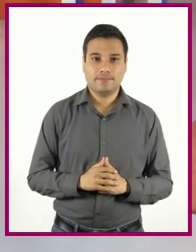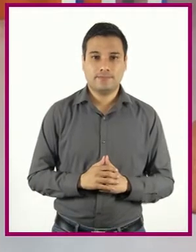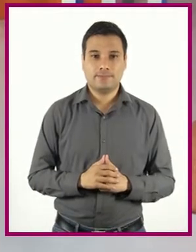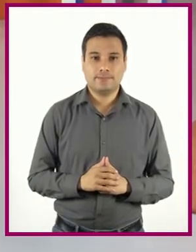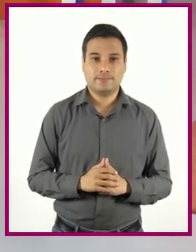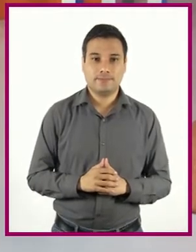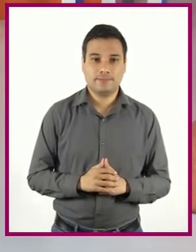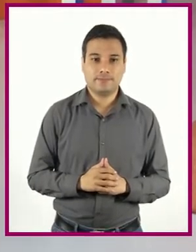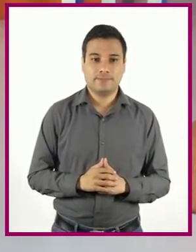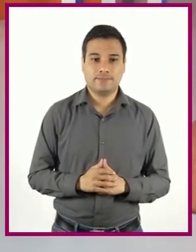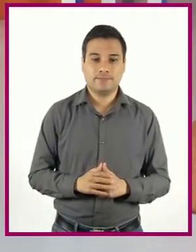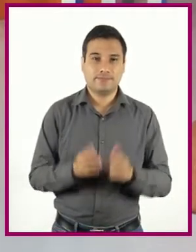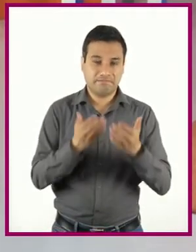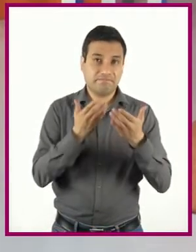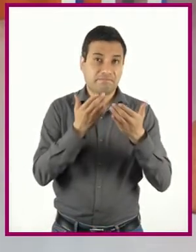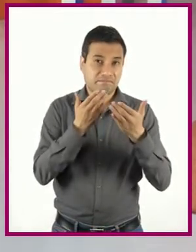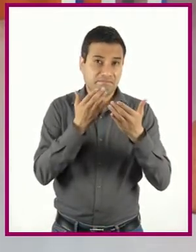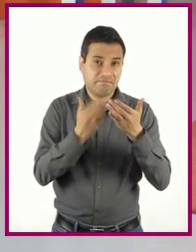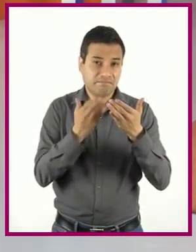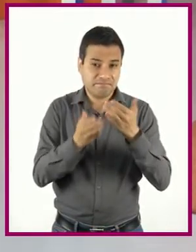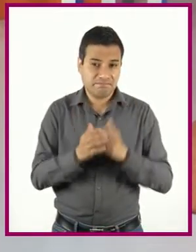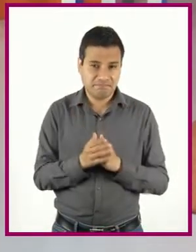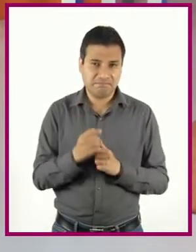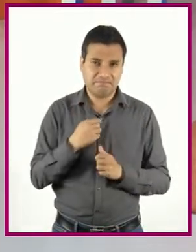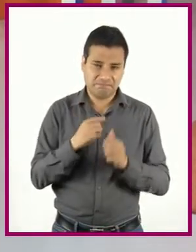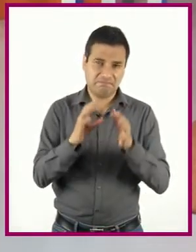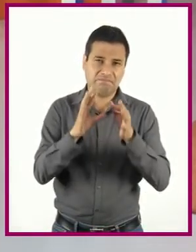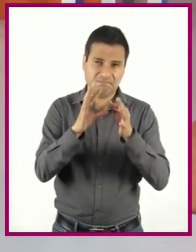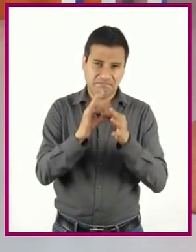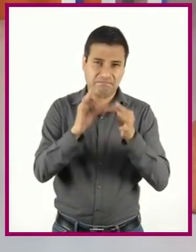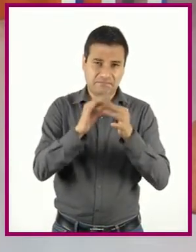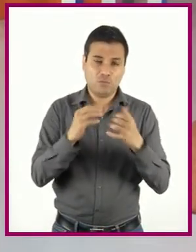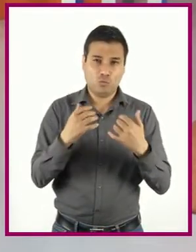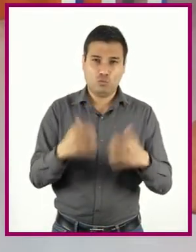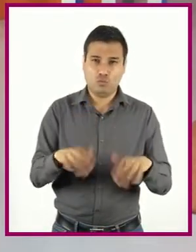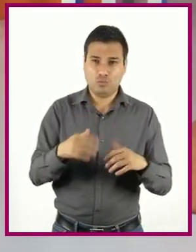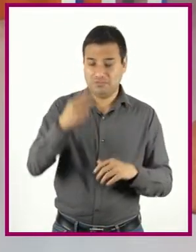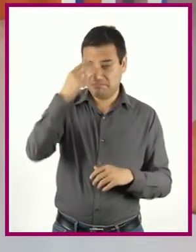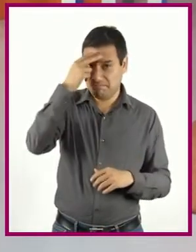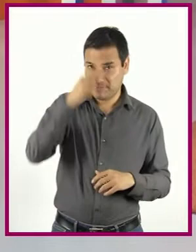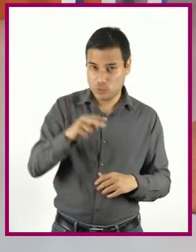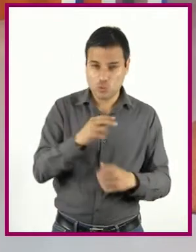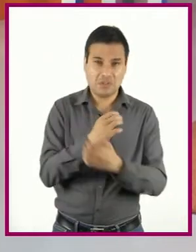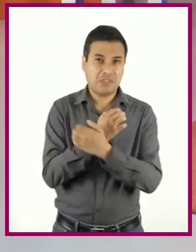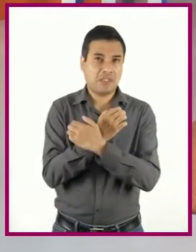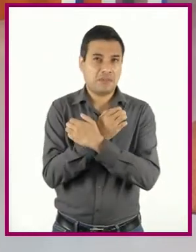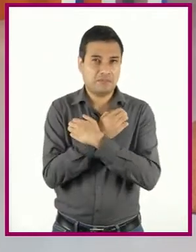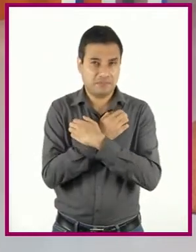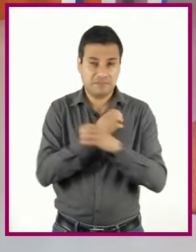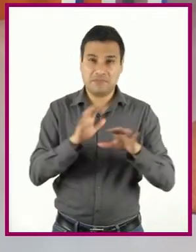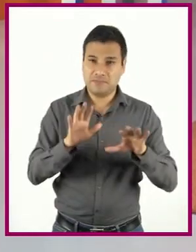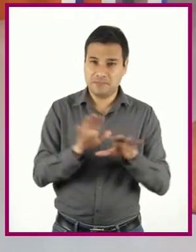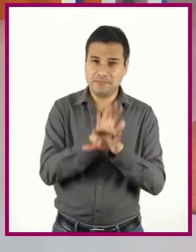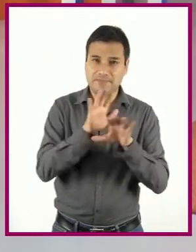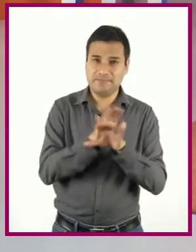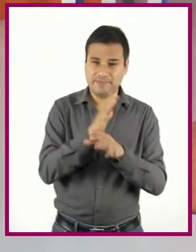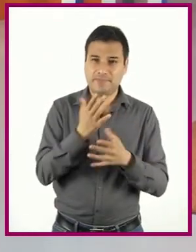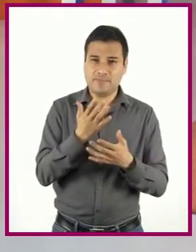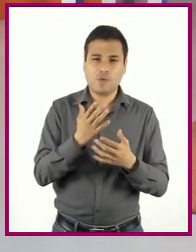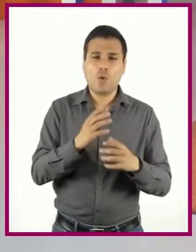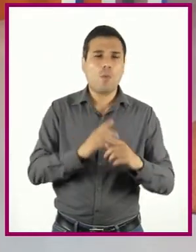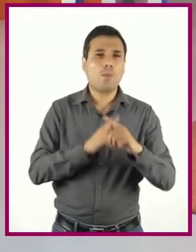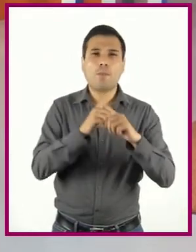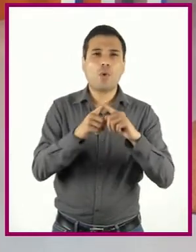esta ocasión, podremos apreciar las principales contribuciones a la educación en México ante el nuevo panorama histórico provocado por la pandemia